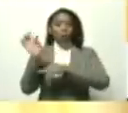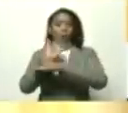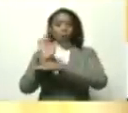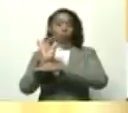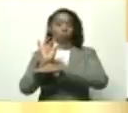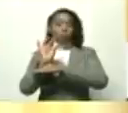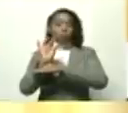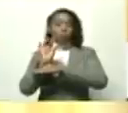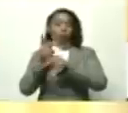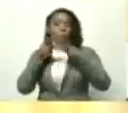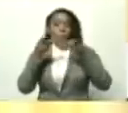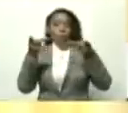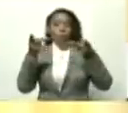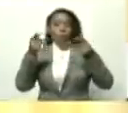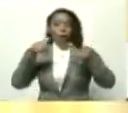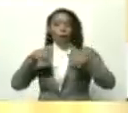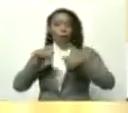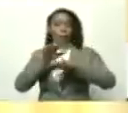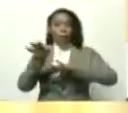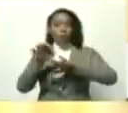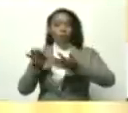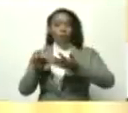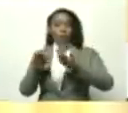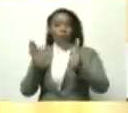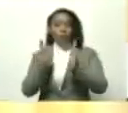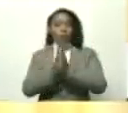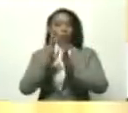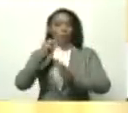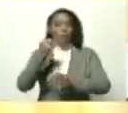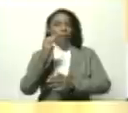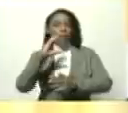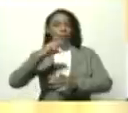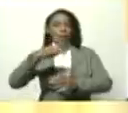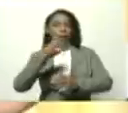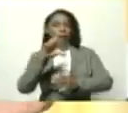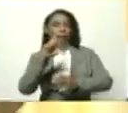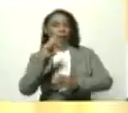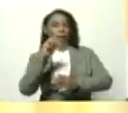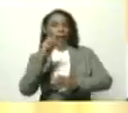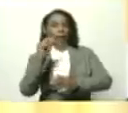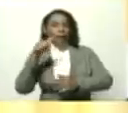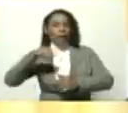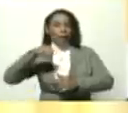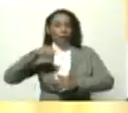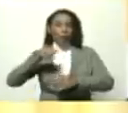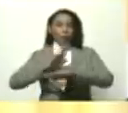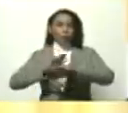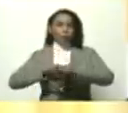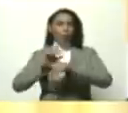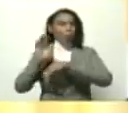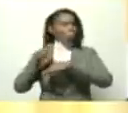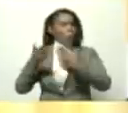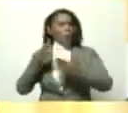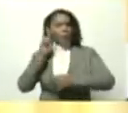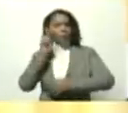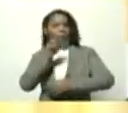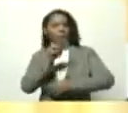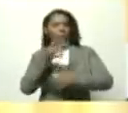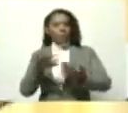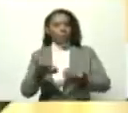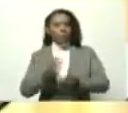funcionarios públicos en el municipio Santos Michelena en esto que está pasando? Porque hemos visto